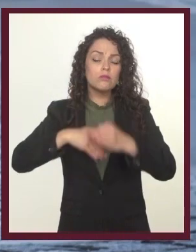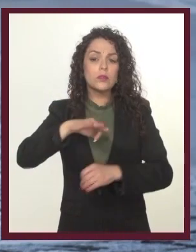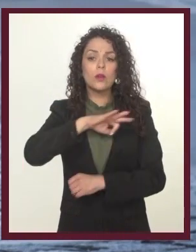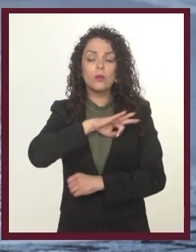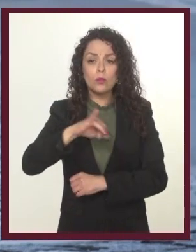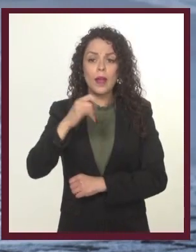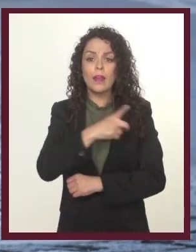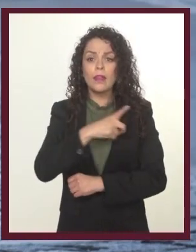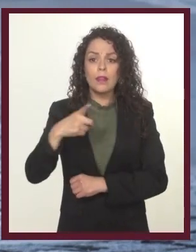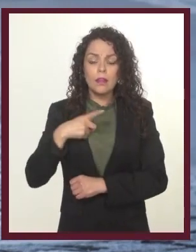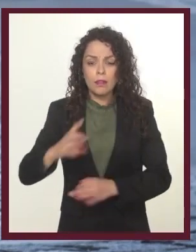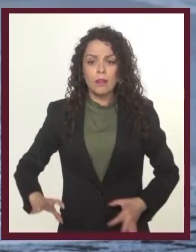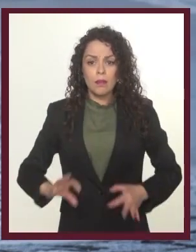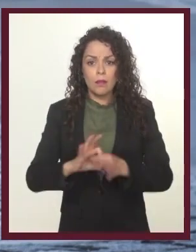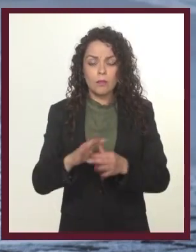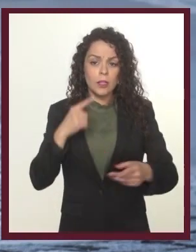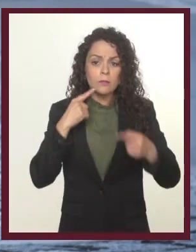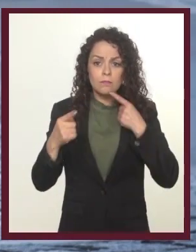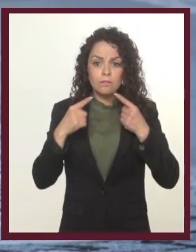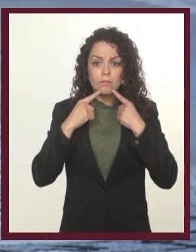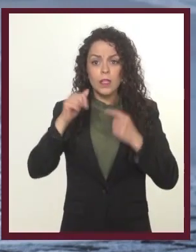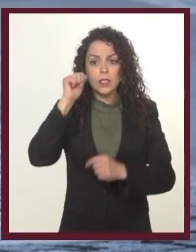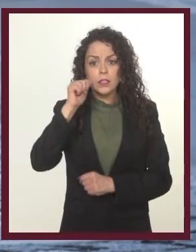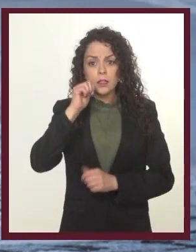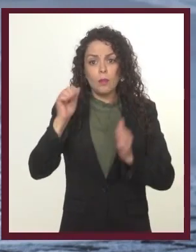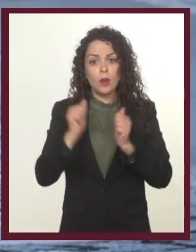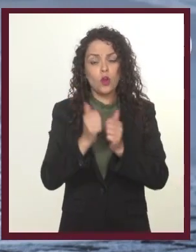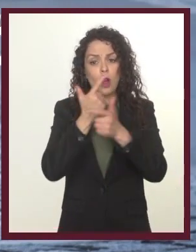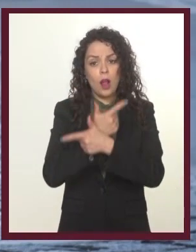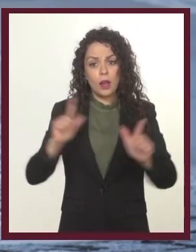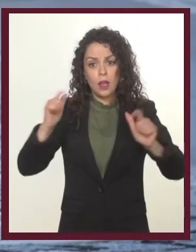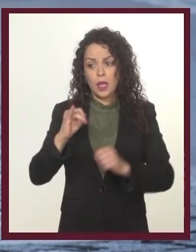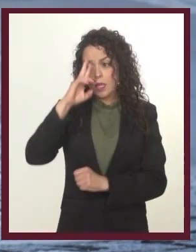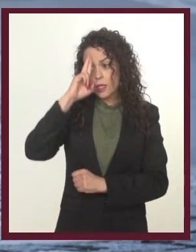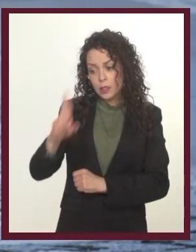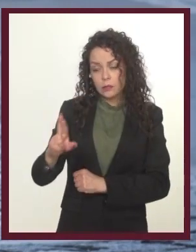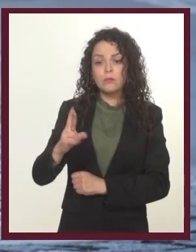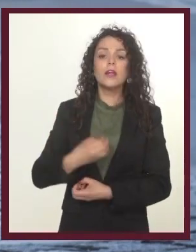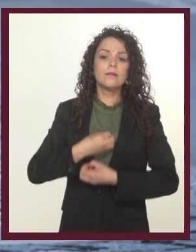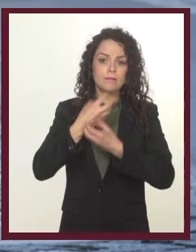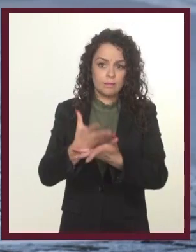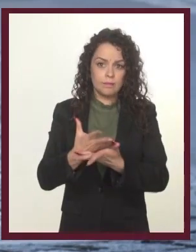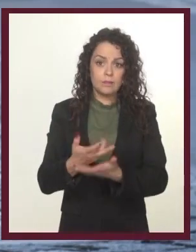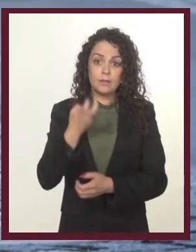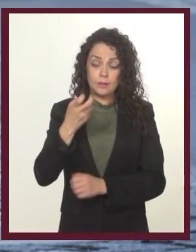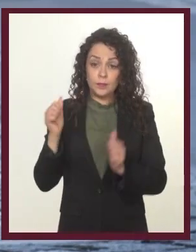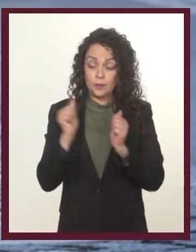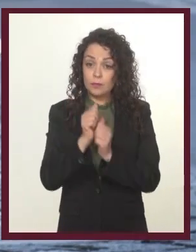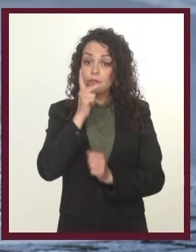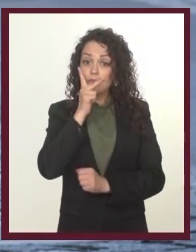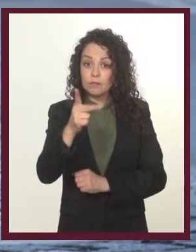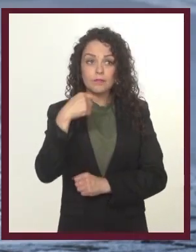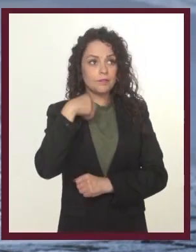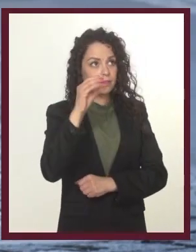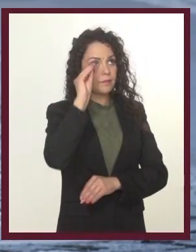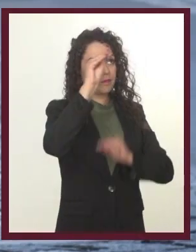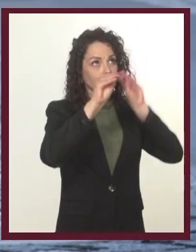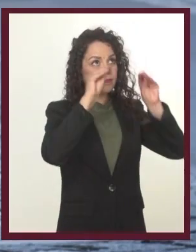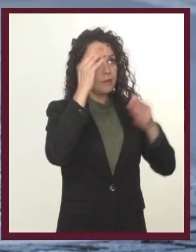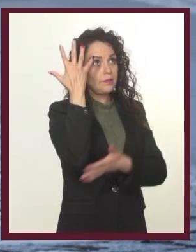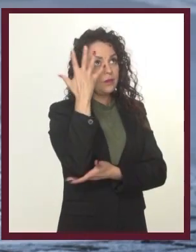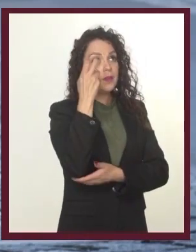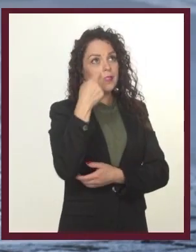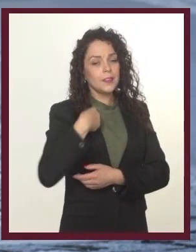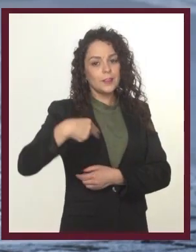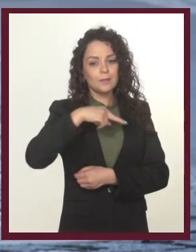Todos podemos y debemos ser parte de ese diálogo siempre que este suceda con libertad y respeto. Y en este caso, con las palabras que colgué del árbol,